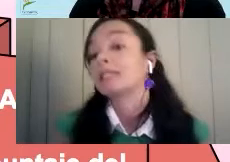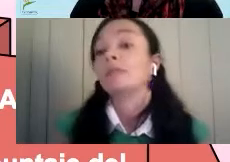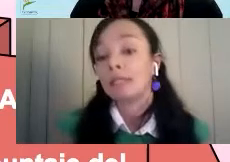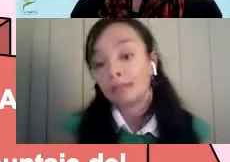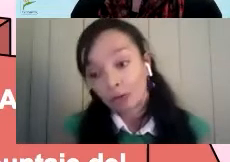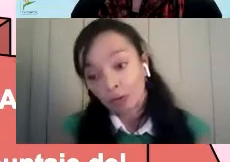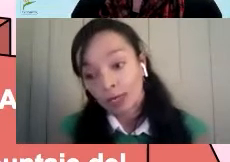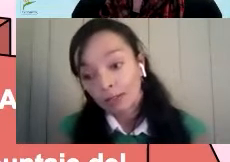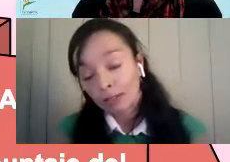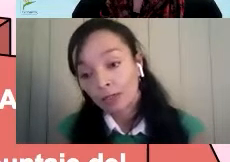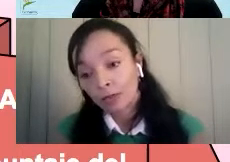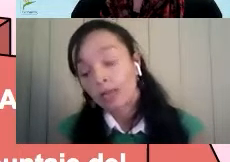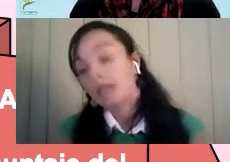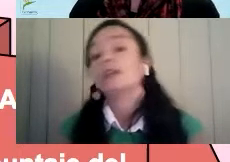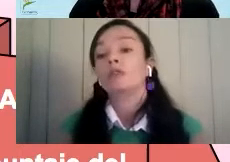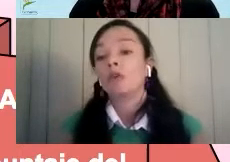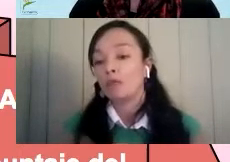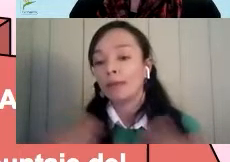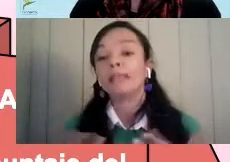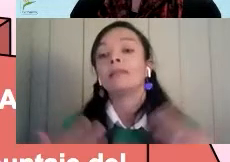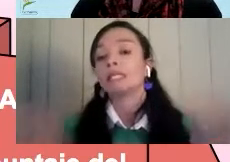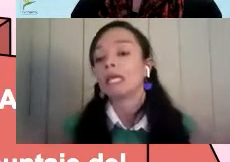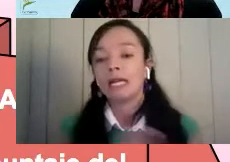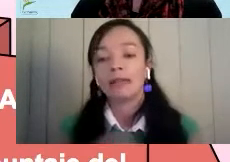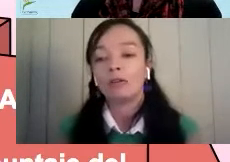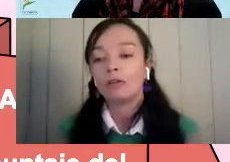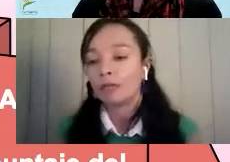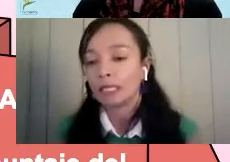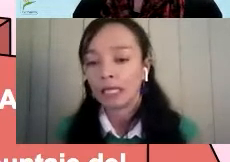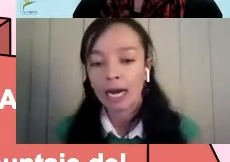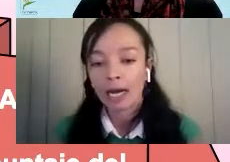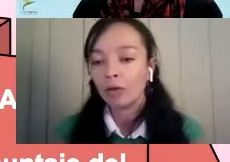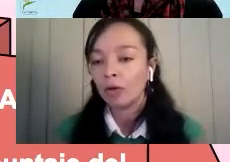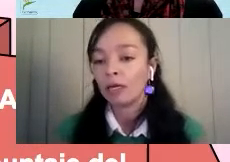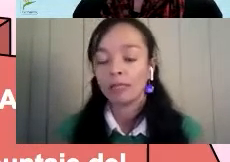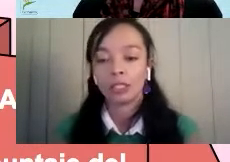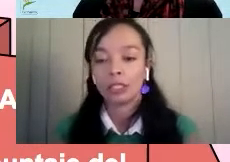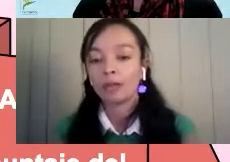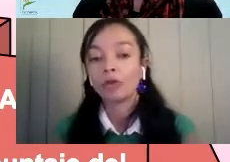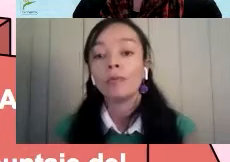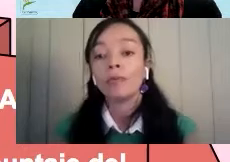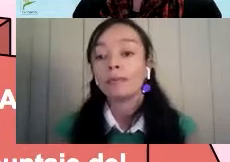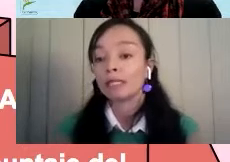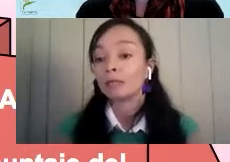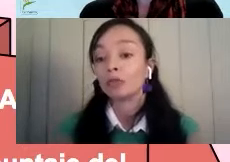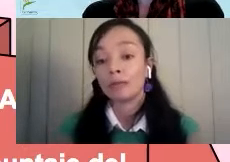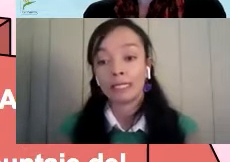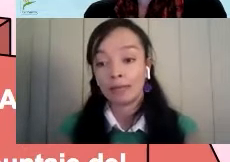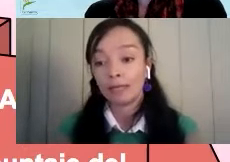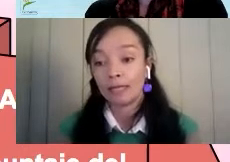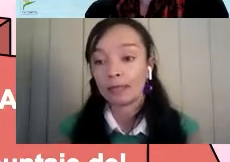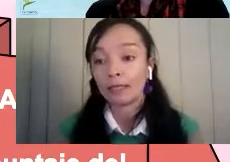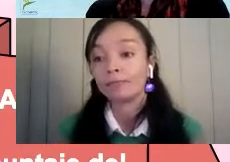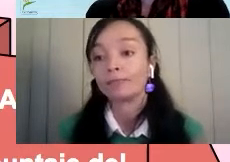a ser más exitoso en la escuela y obviamente más adelante en la universidad o en el bachillerato va a ser mucho más